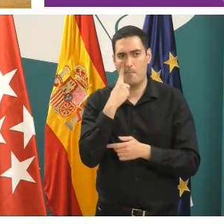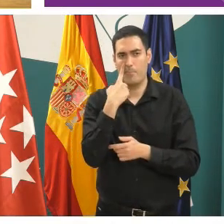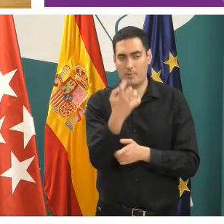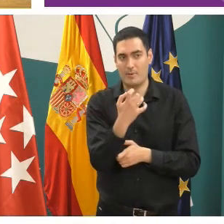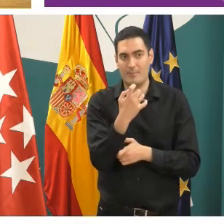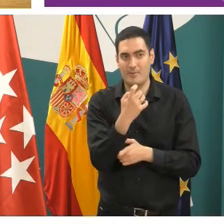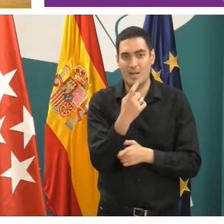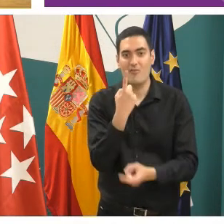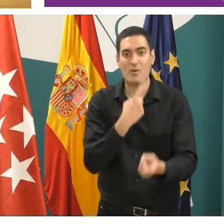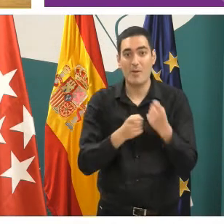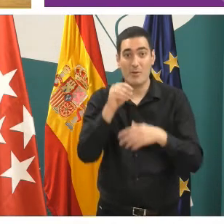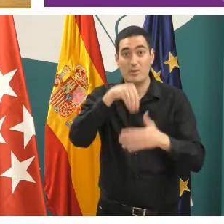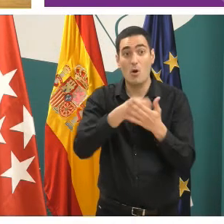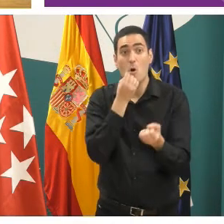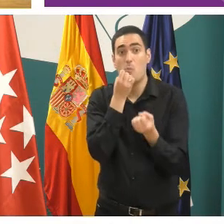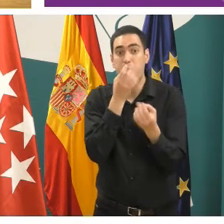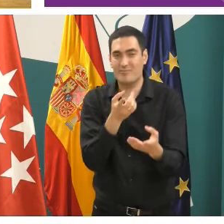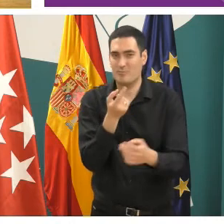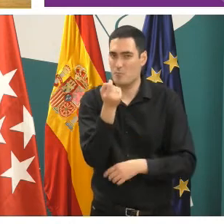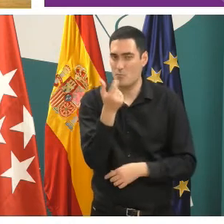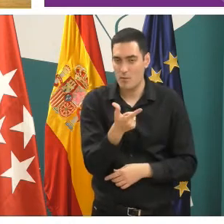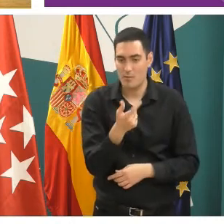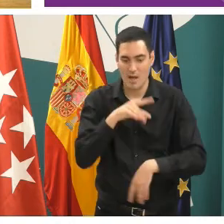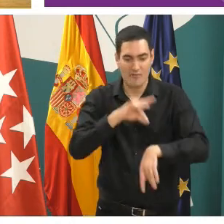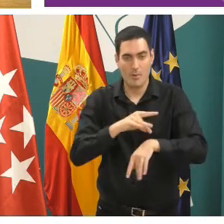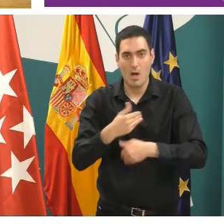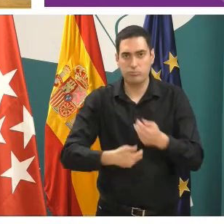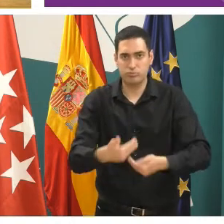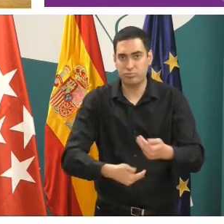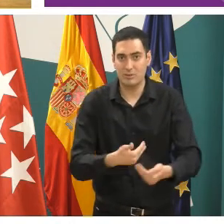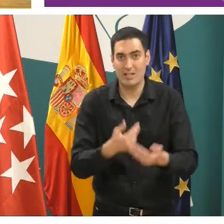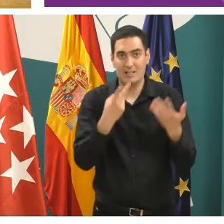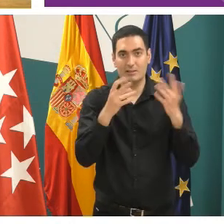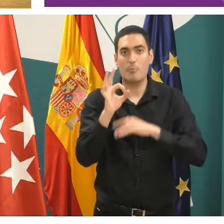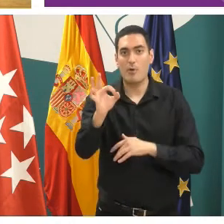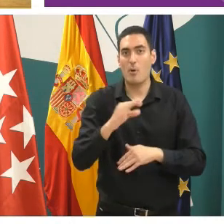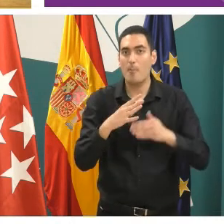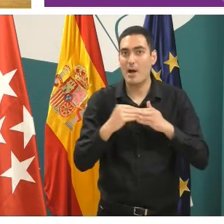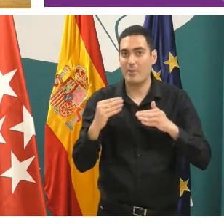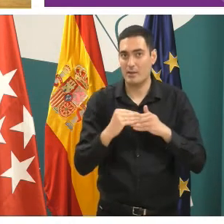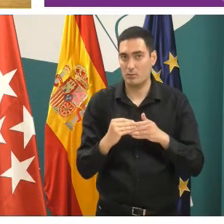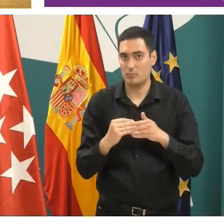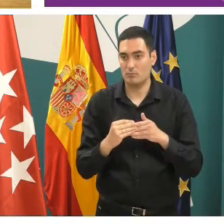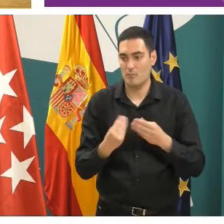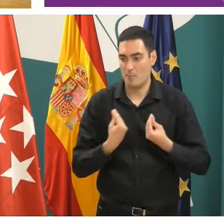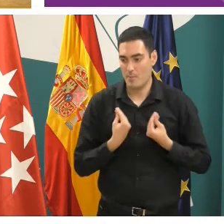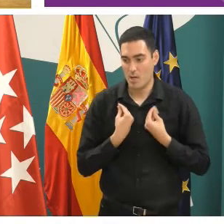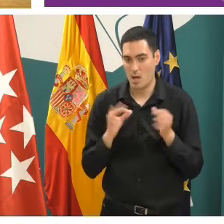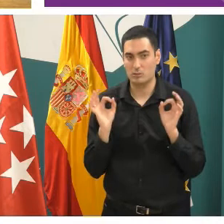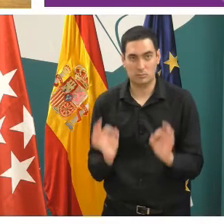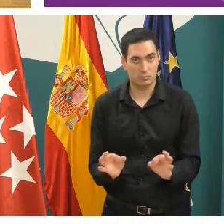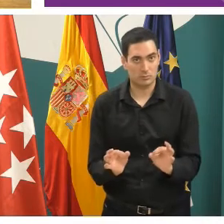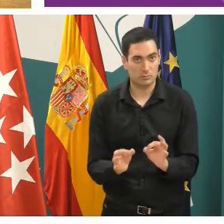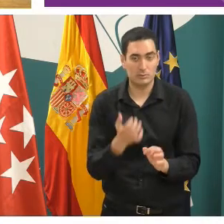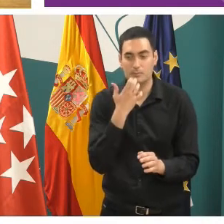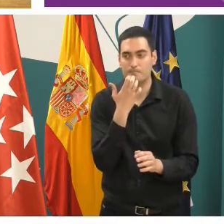en el diagnóstico ni en el curso de la enfermedad, con un 70% de los pacientes que lo viven así, ¿no?, que no